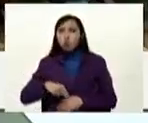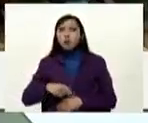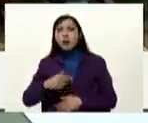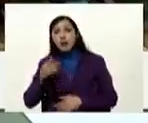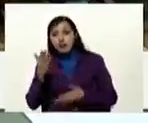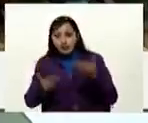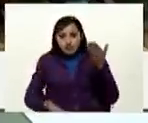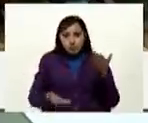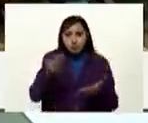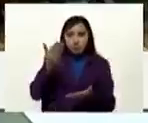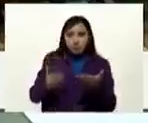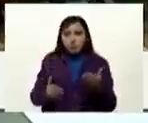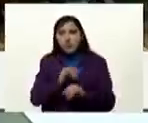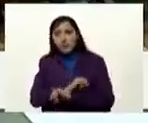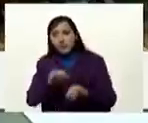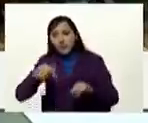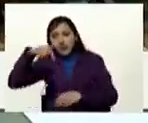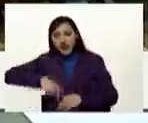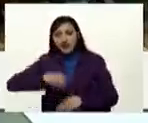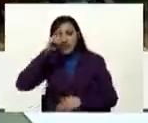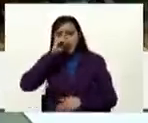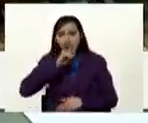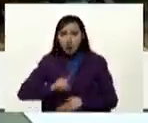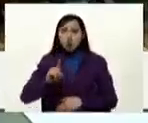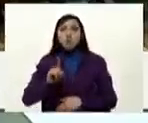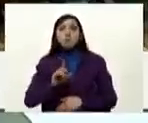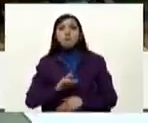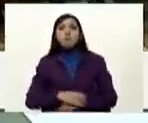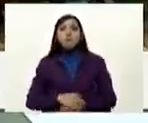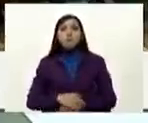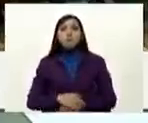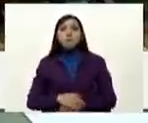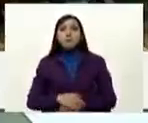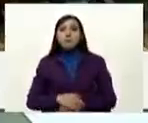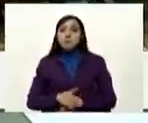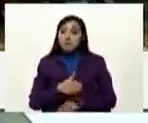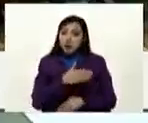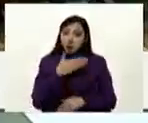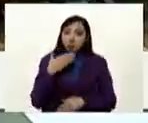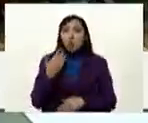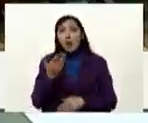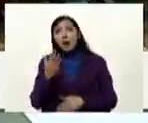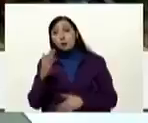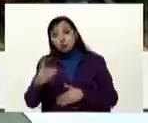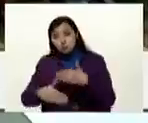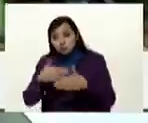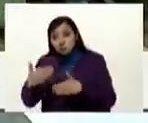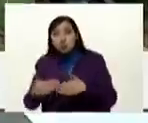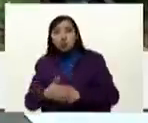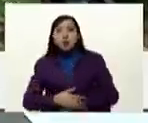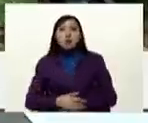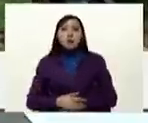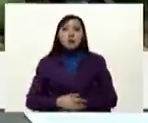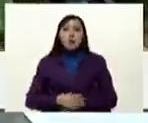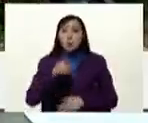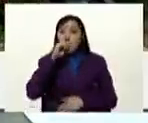año. El punto óptimo, mejor punto, desde hace más de un